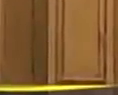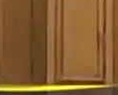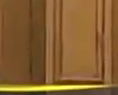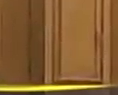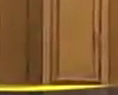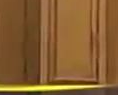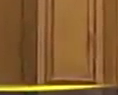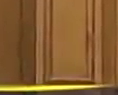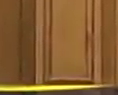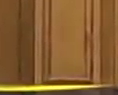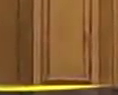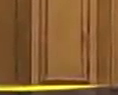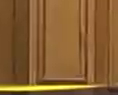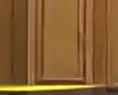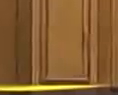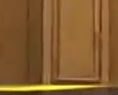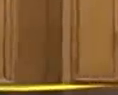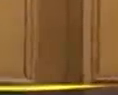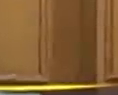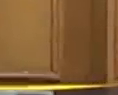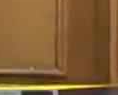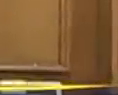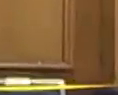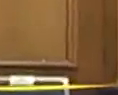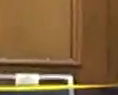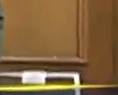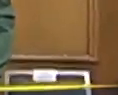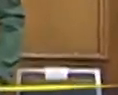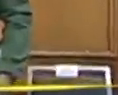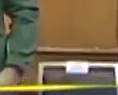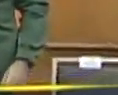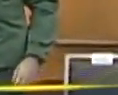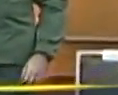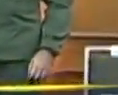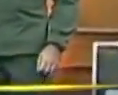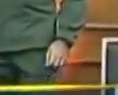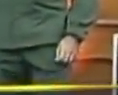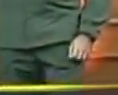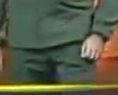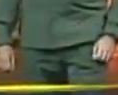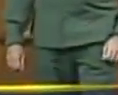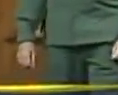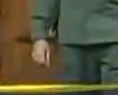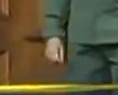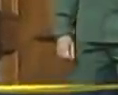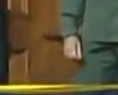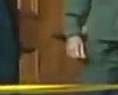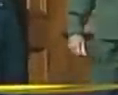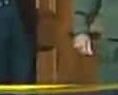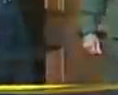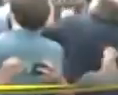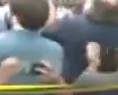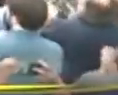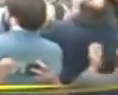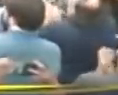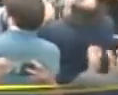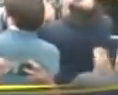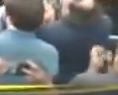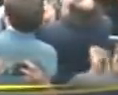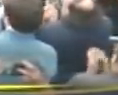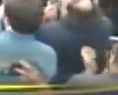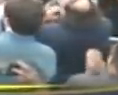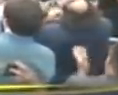de la República Bolivariana de Venezuela, Nicolás Maduro Moros, en compañía de la primera combatiente y diputada a la